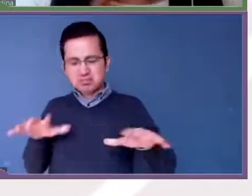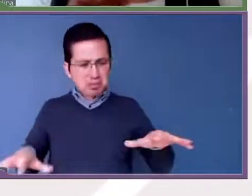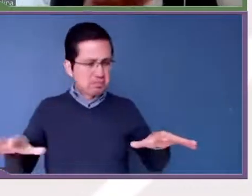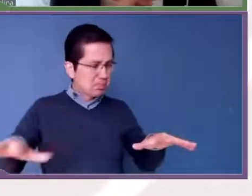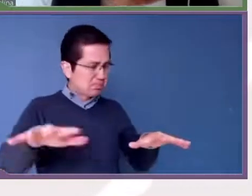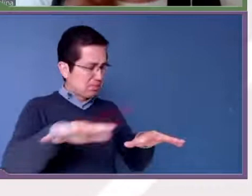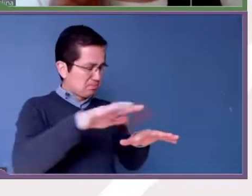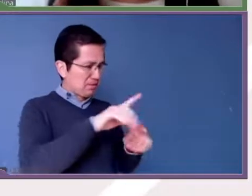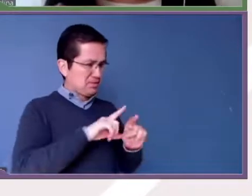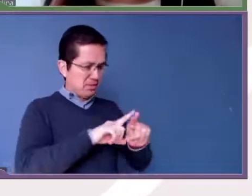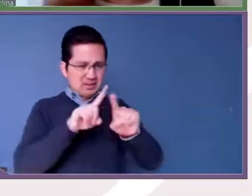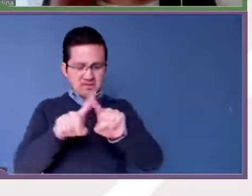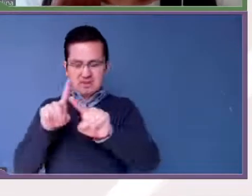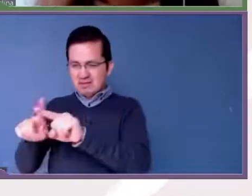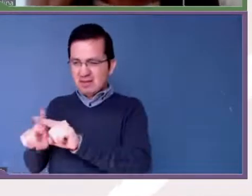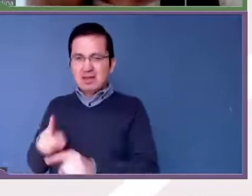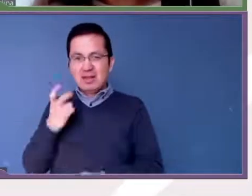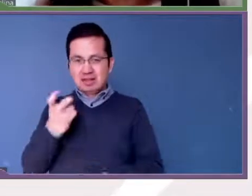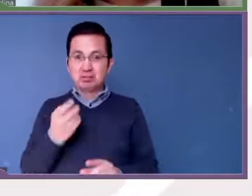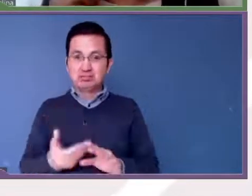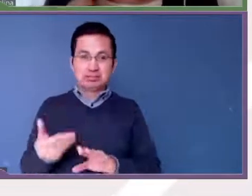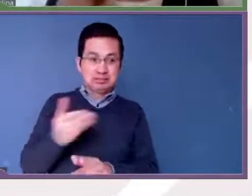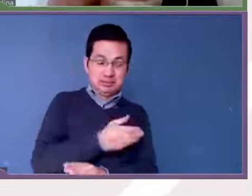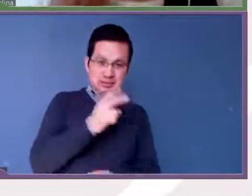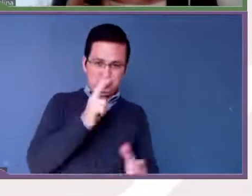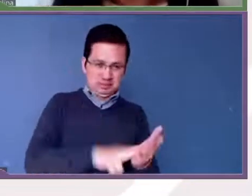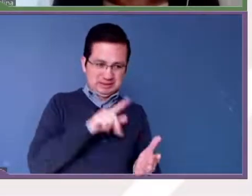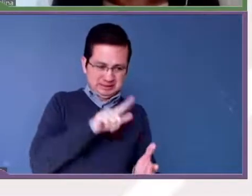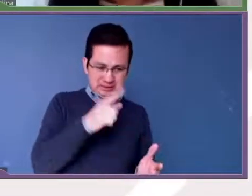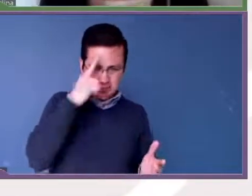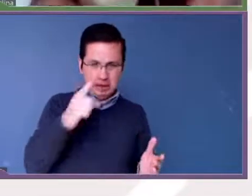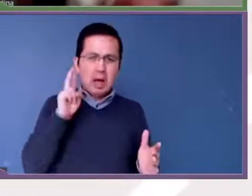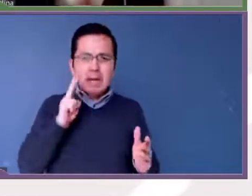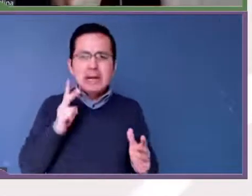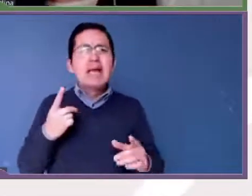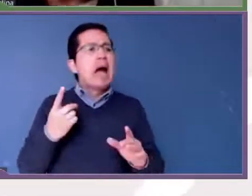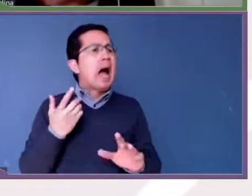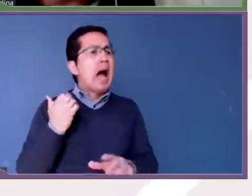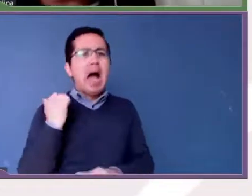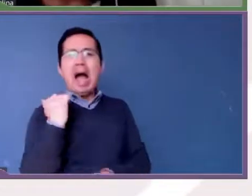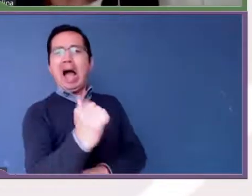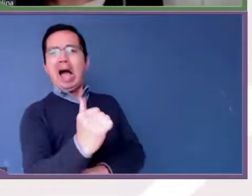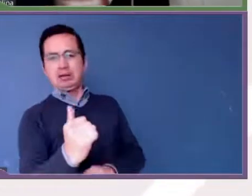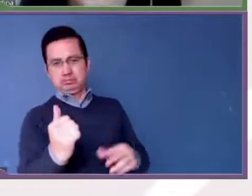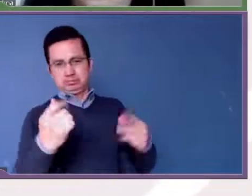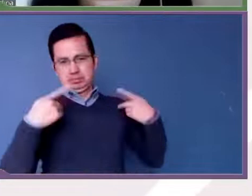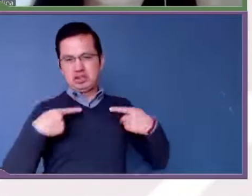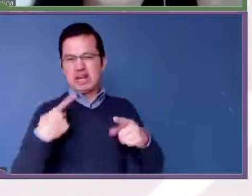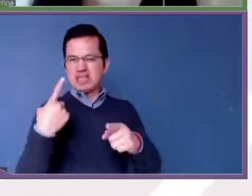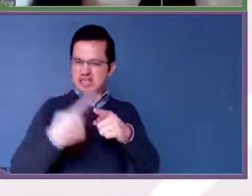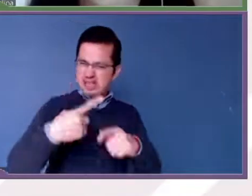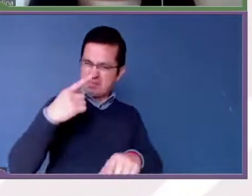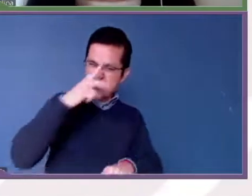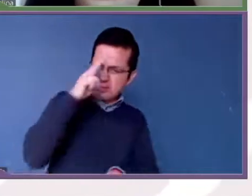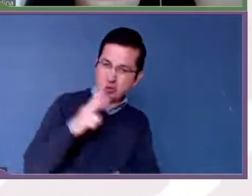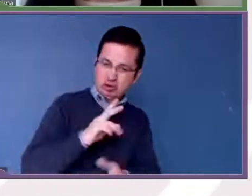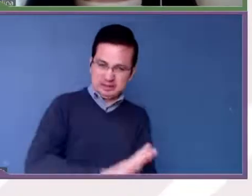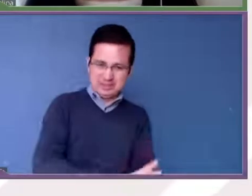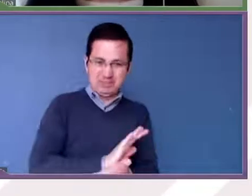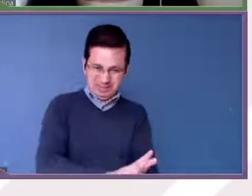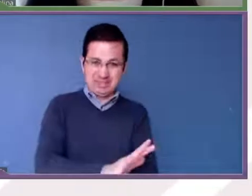se toma esta variable de personas más discriminadas. Cuando son grupos, entonces